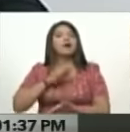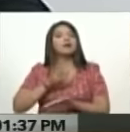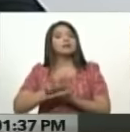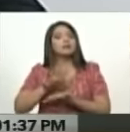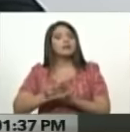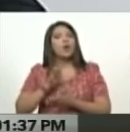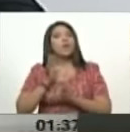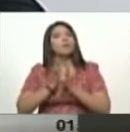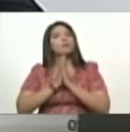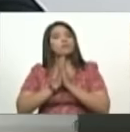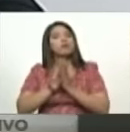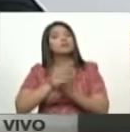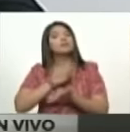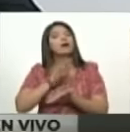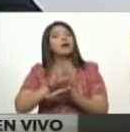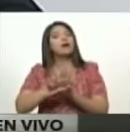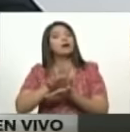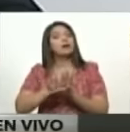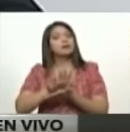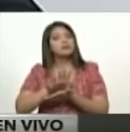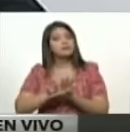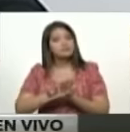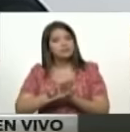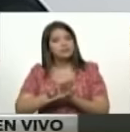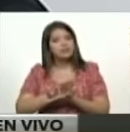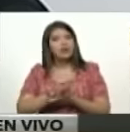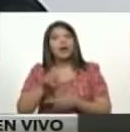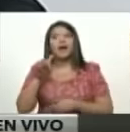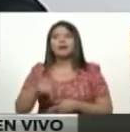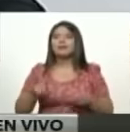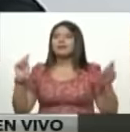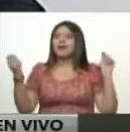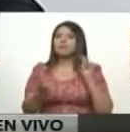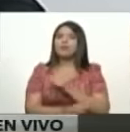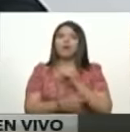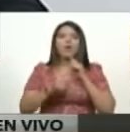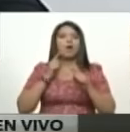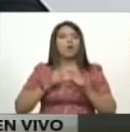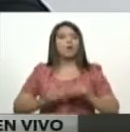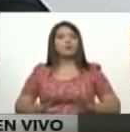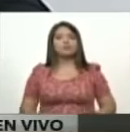cosas... Diputado, estése tranquilo que aquí cambiaron las cosas.